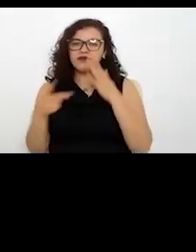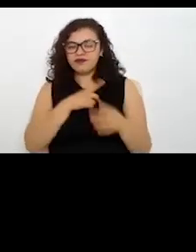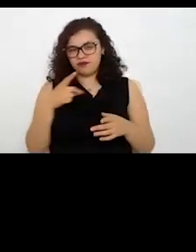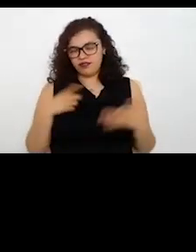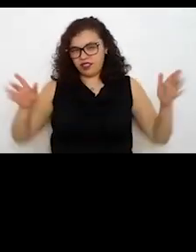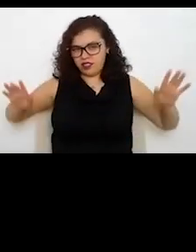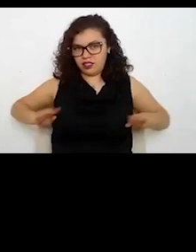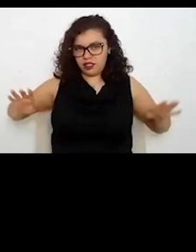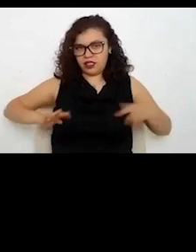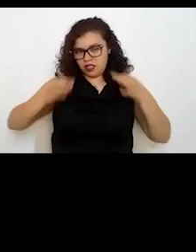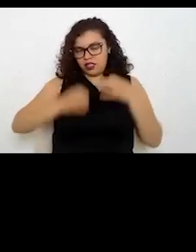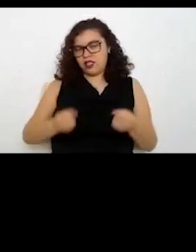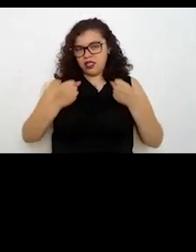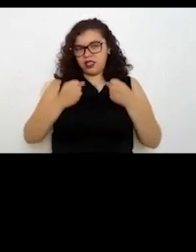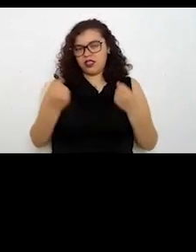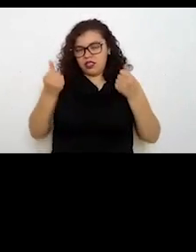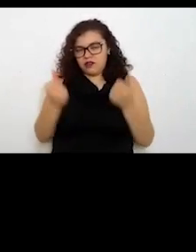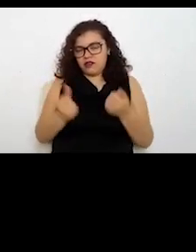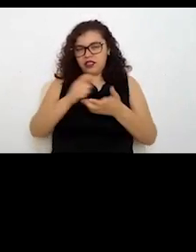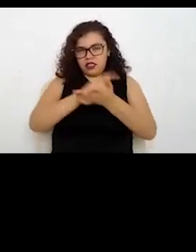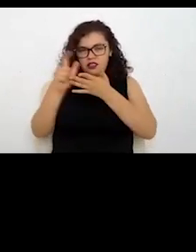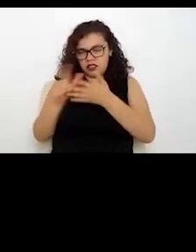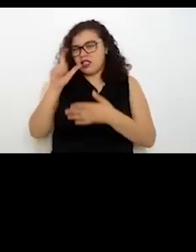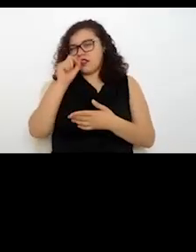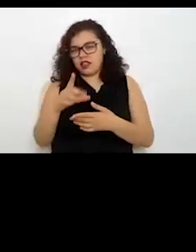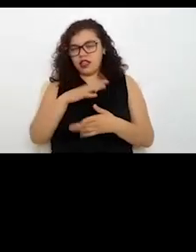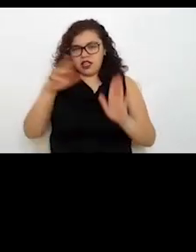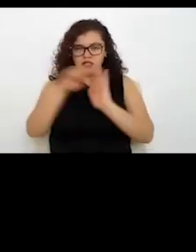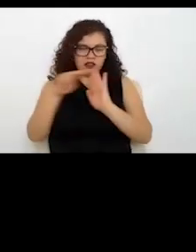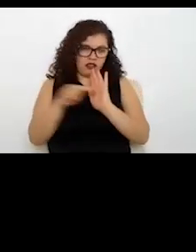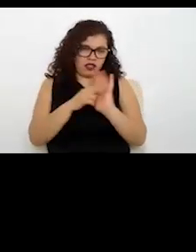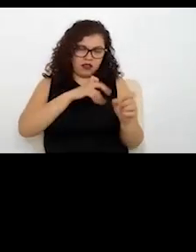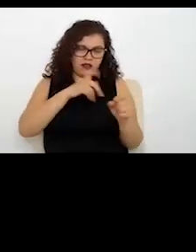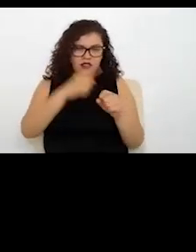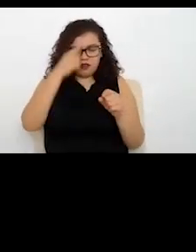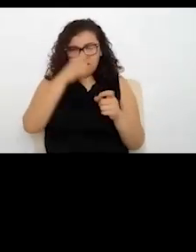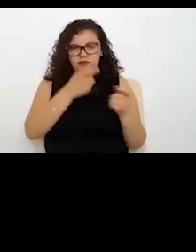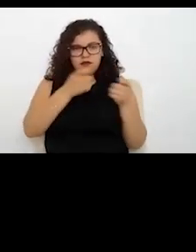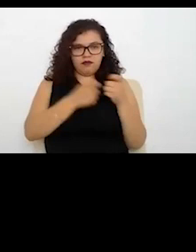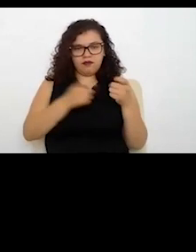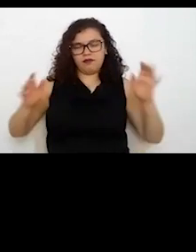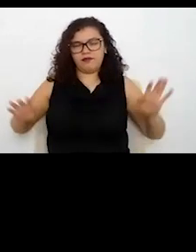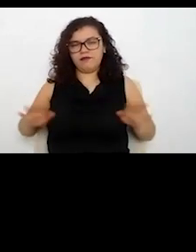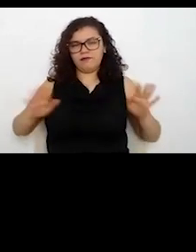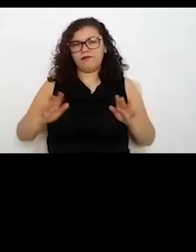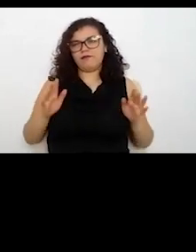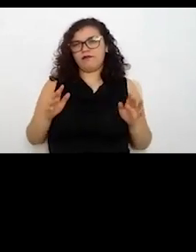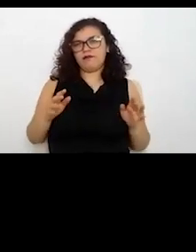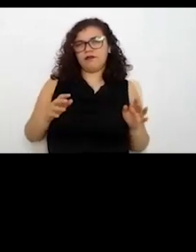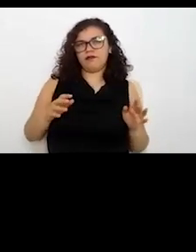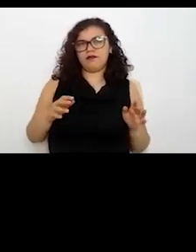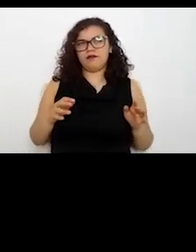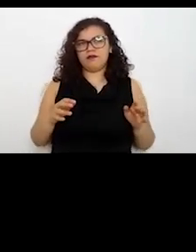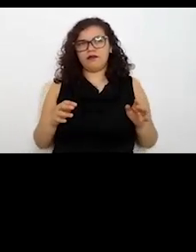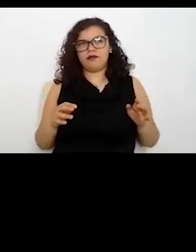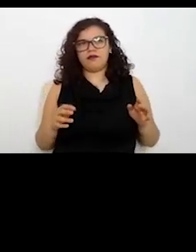condiciones de seguridad e higiene e incluso hay una norma en específico que regula las condiciones que tiene que tener